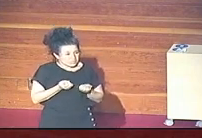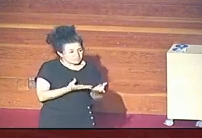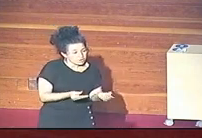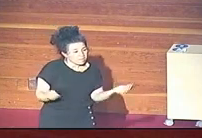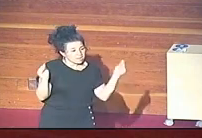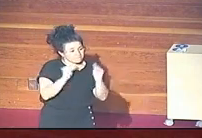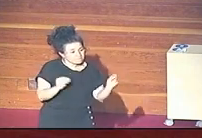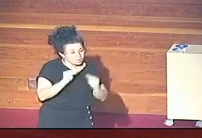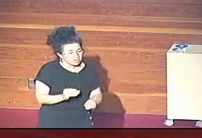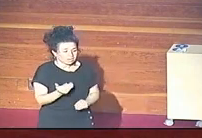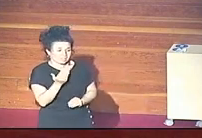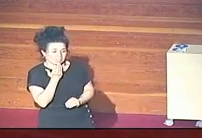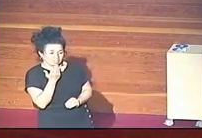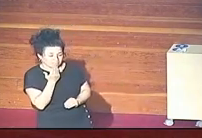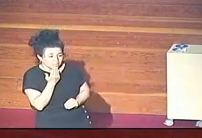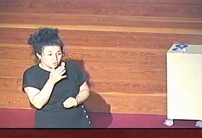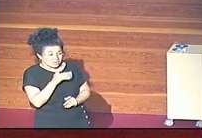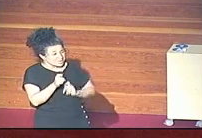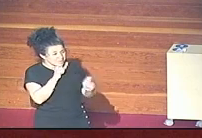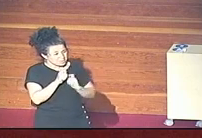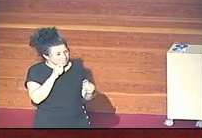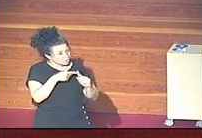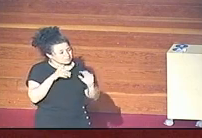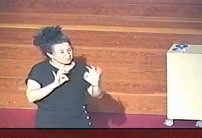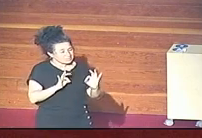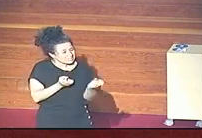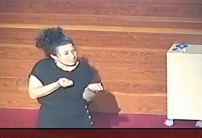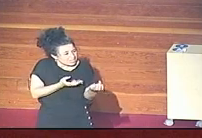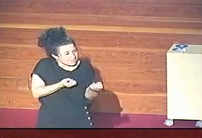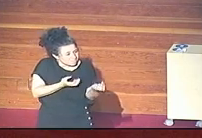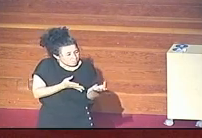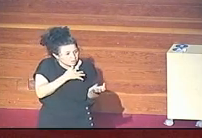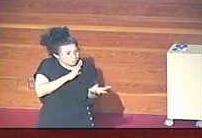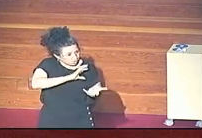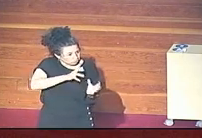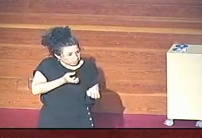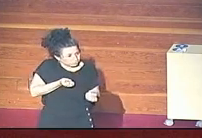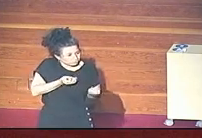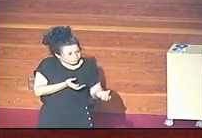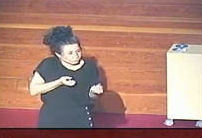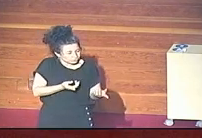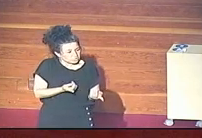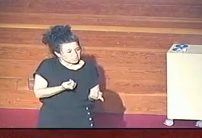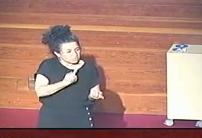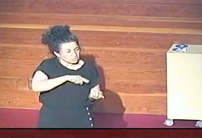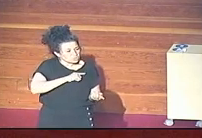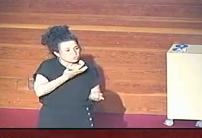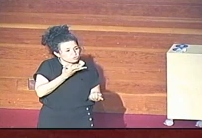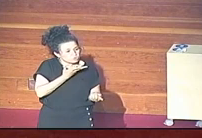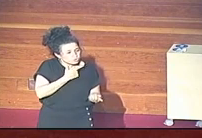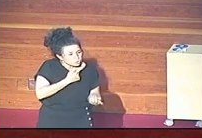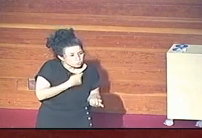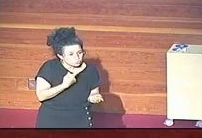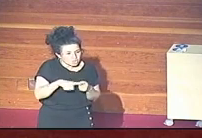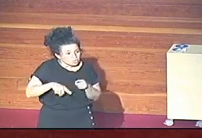el periodismo consiste en eso yo creo informar porque damos noticias nos gusta conocer a todas las novedades lo